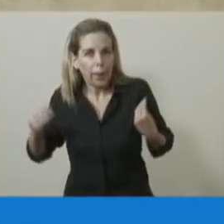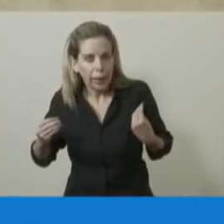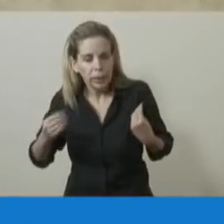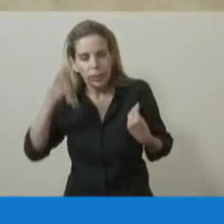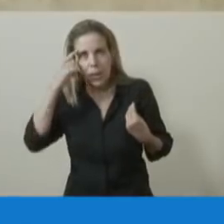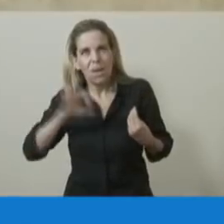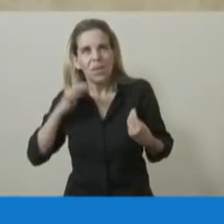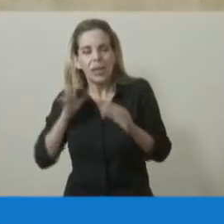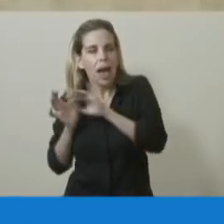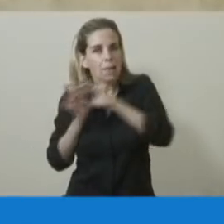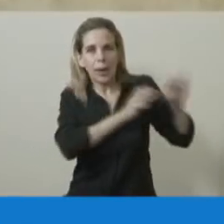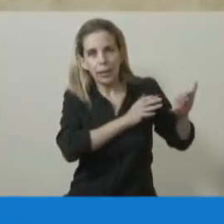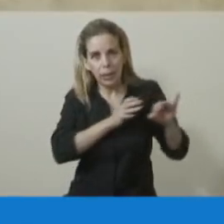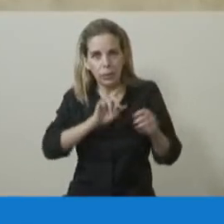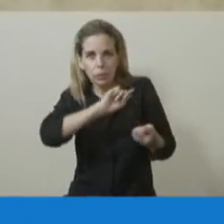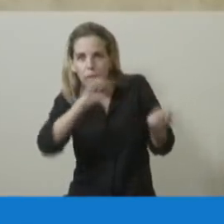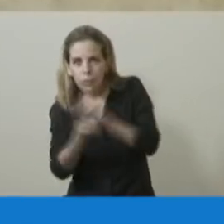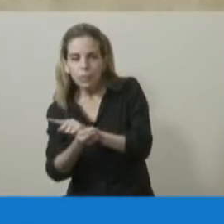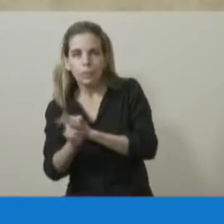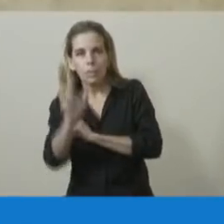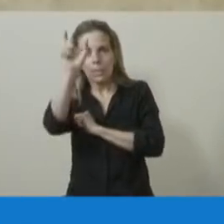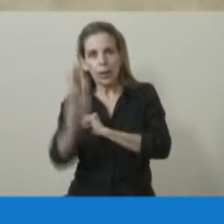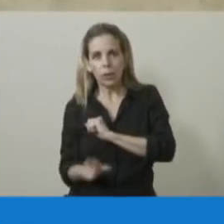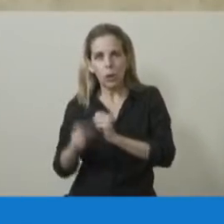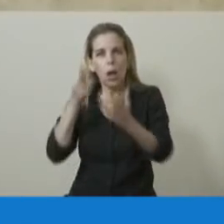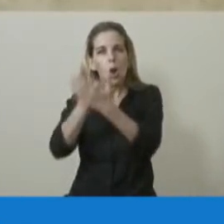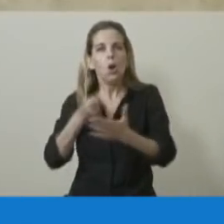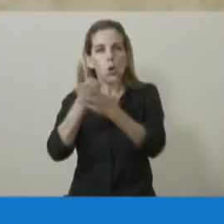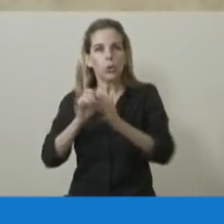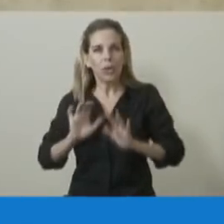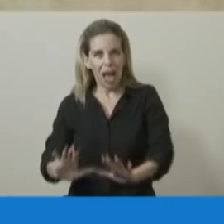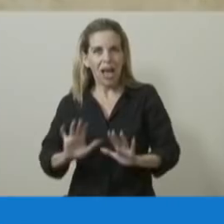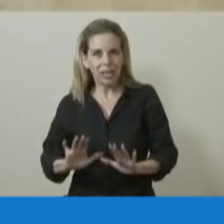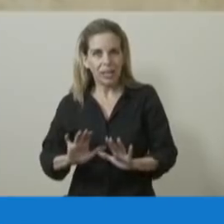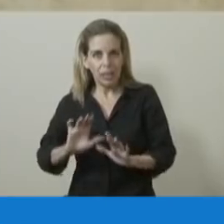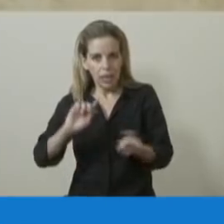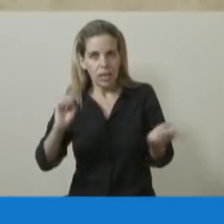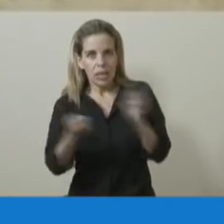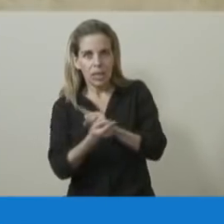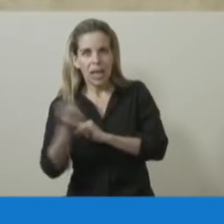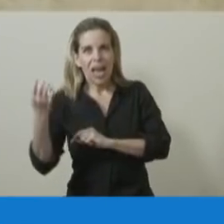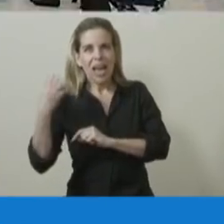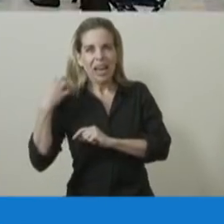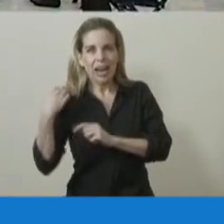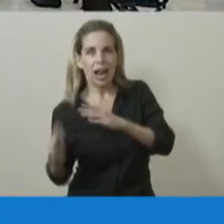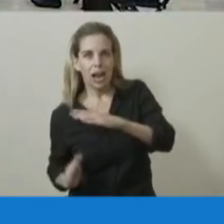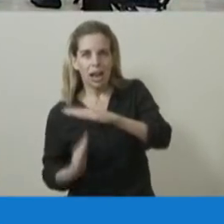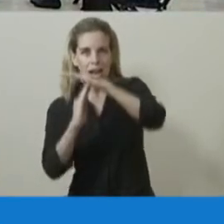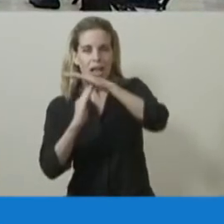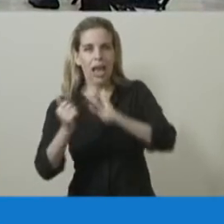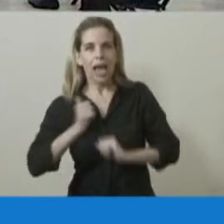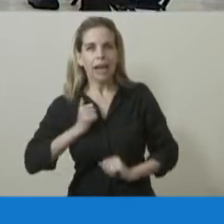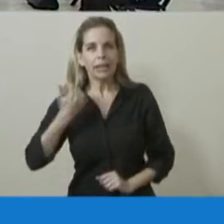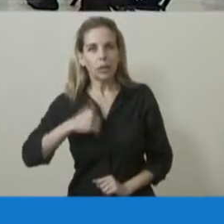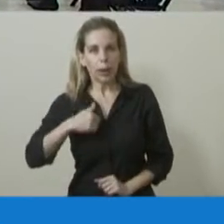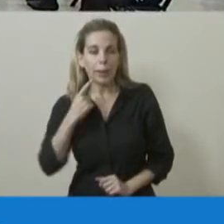lucha. Y así, Belgrano se convirtió en general del ejército argentino. Y para ir a pelear, primero